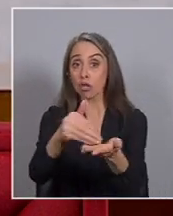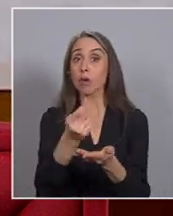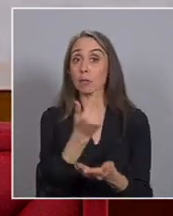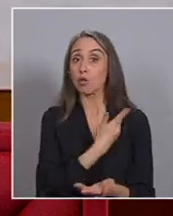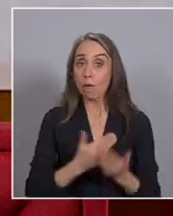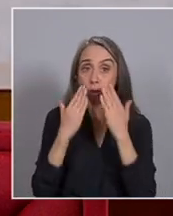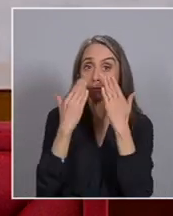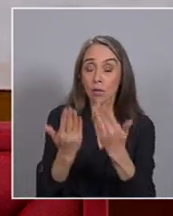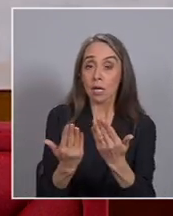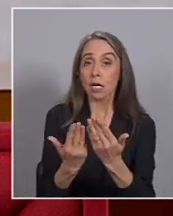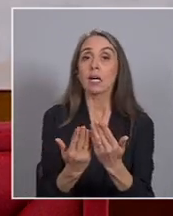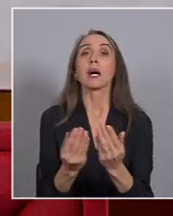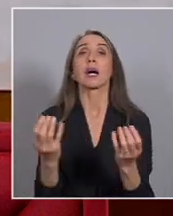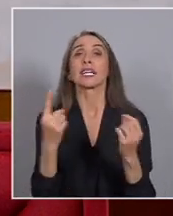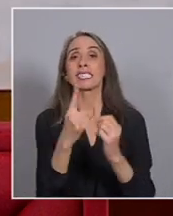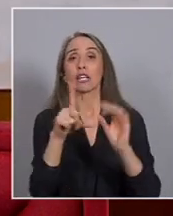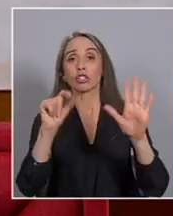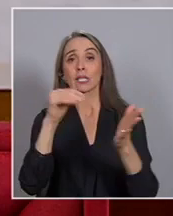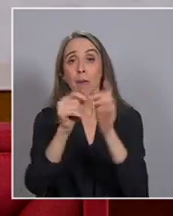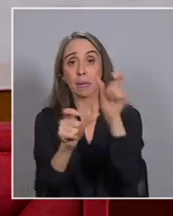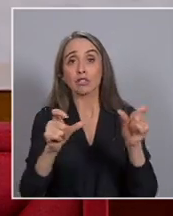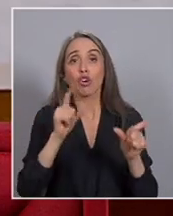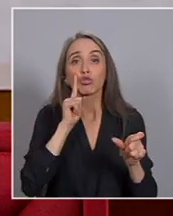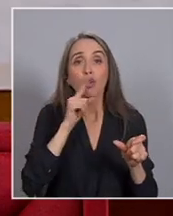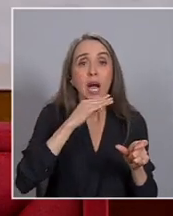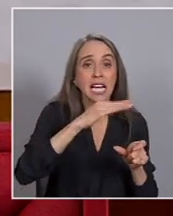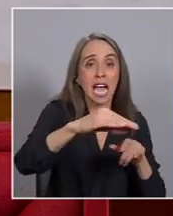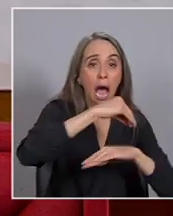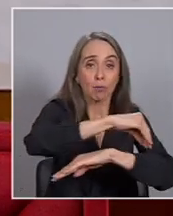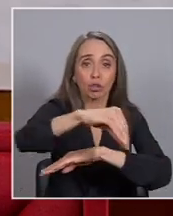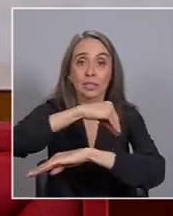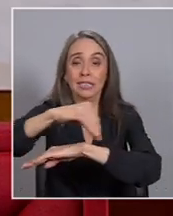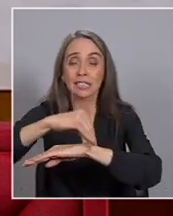258.000 millones de pesos para apoyar a 170.000 agricultores